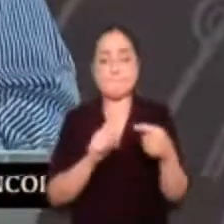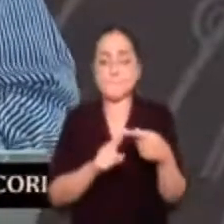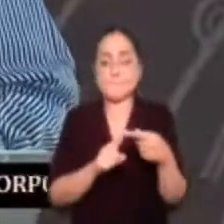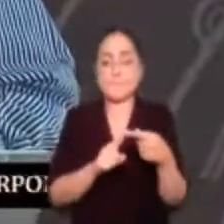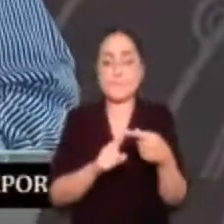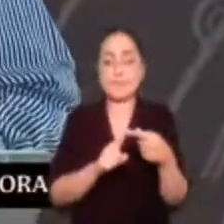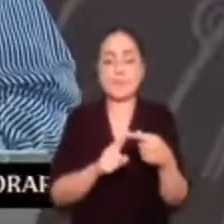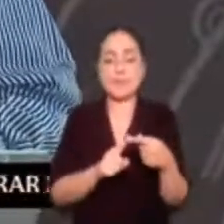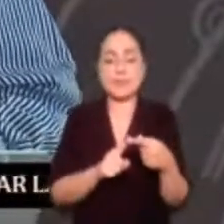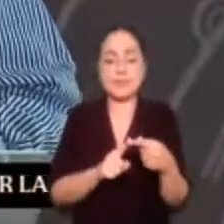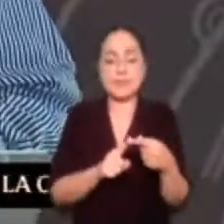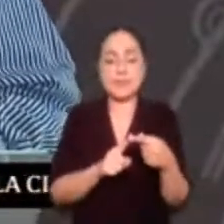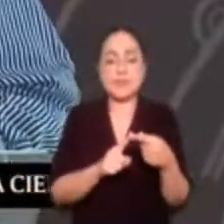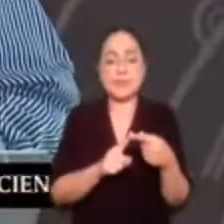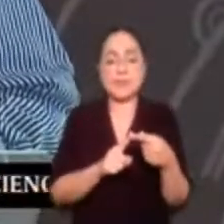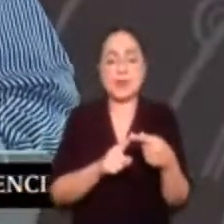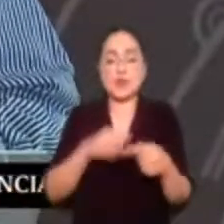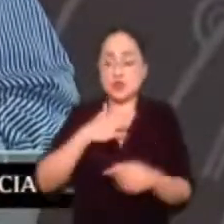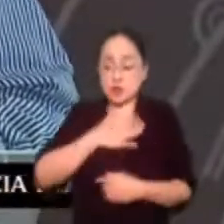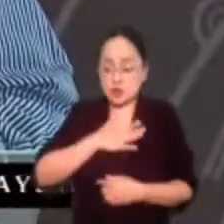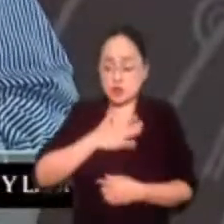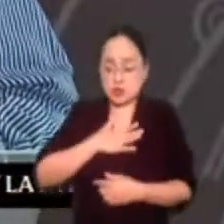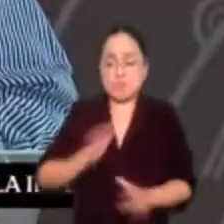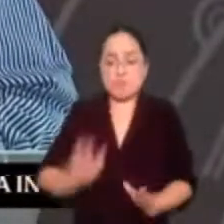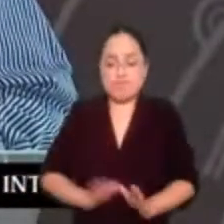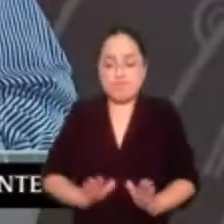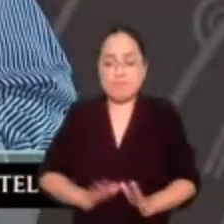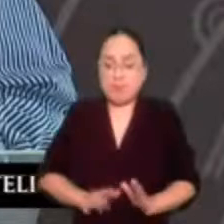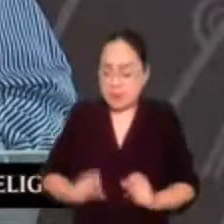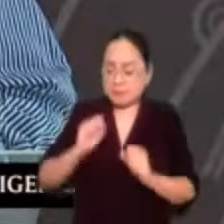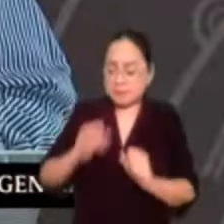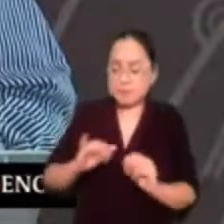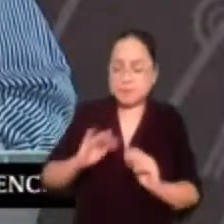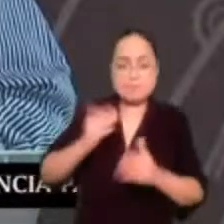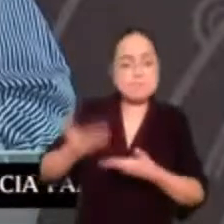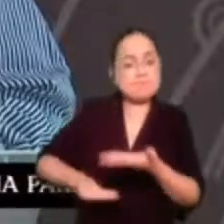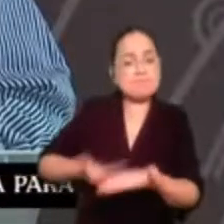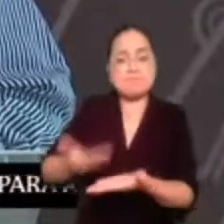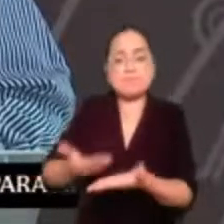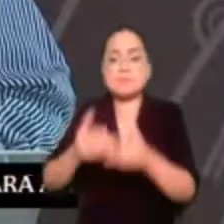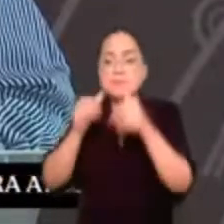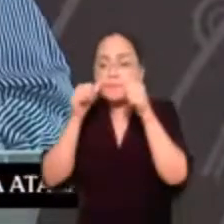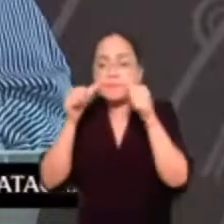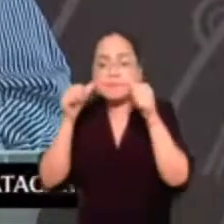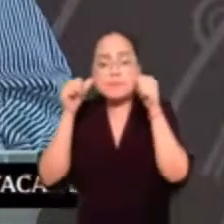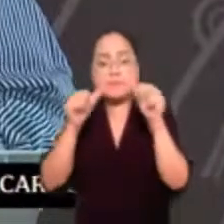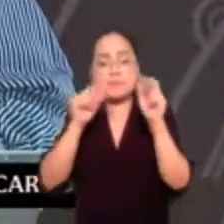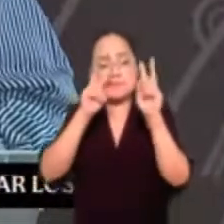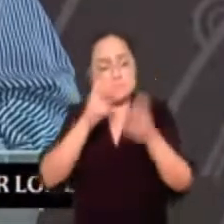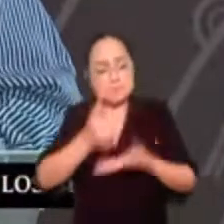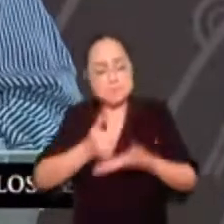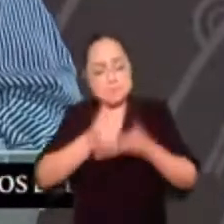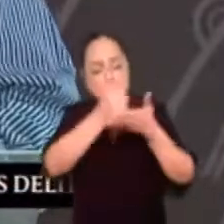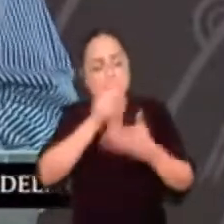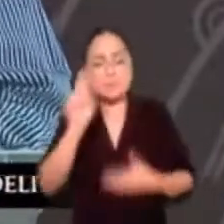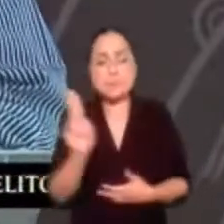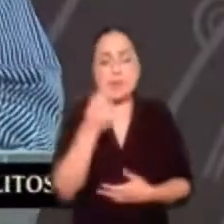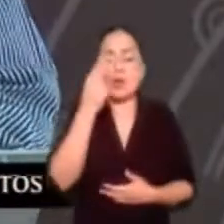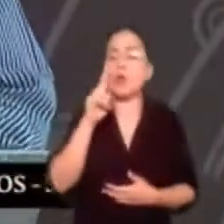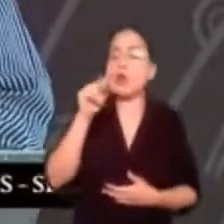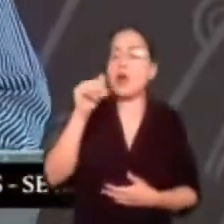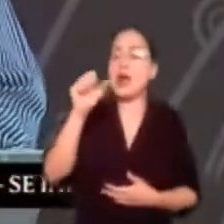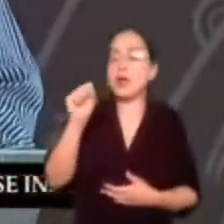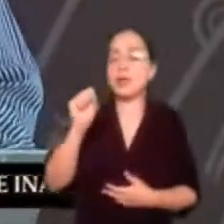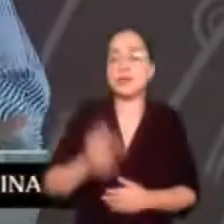mi disposición absoluta de entrar a ayudar a la universidad. Si